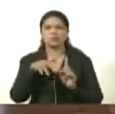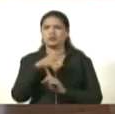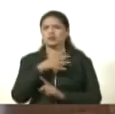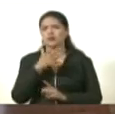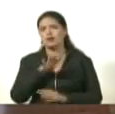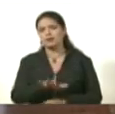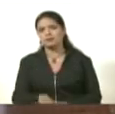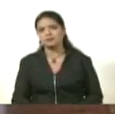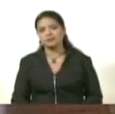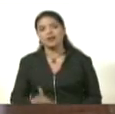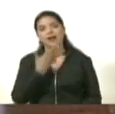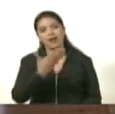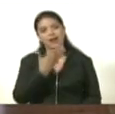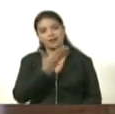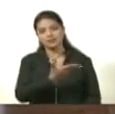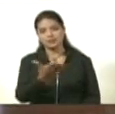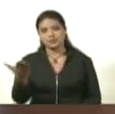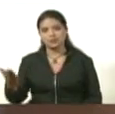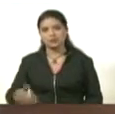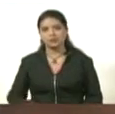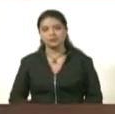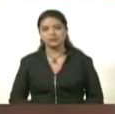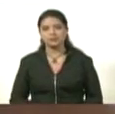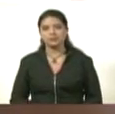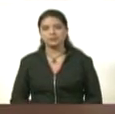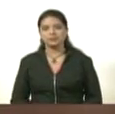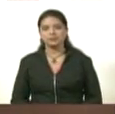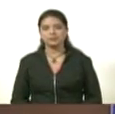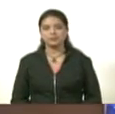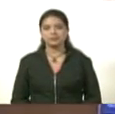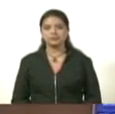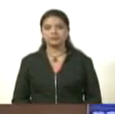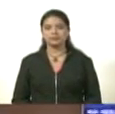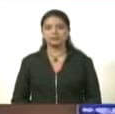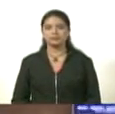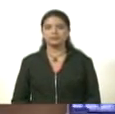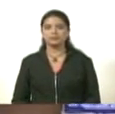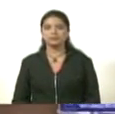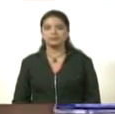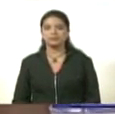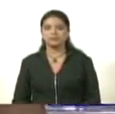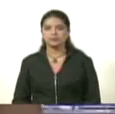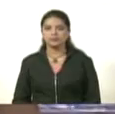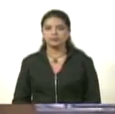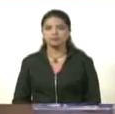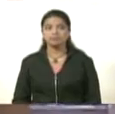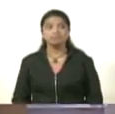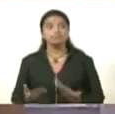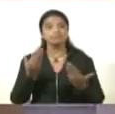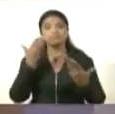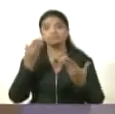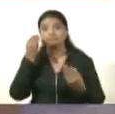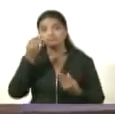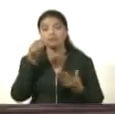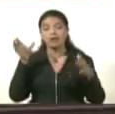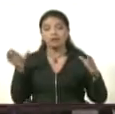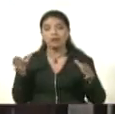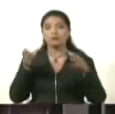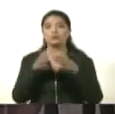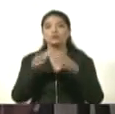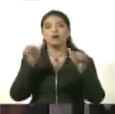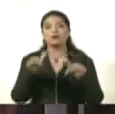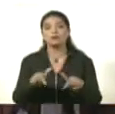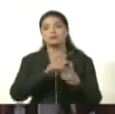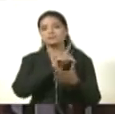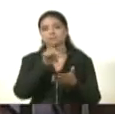lamentable como este. Muchas gracias a todos. Para contrarrestar y desmontar las diferentes matrices de opinión, se dio esta reunión en la que